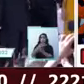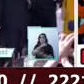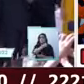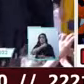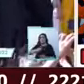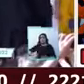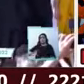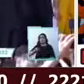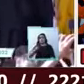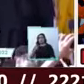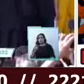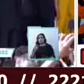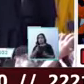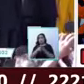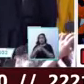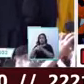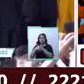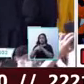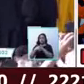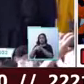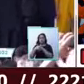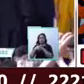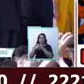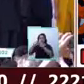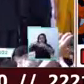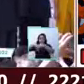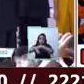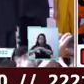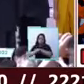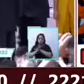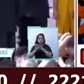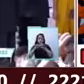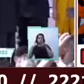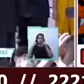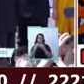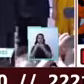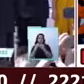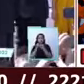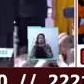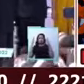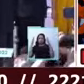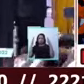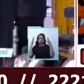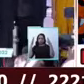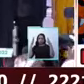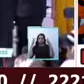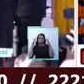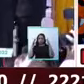Me decepcionó. Jamás votaré por ese canalla.